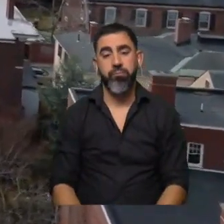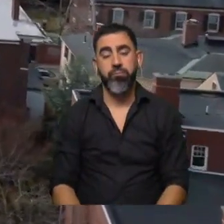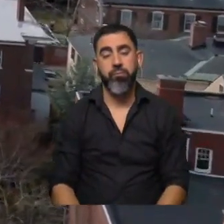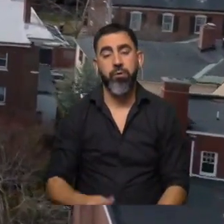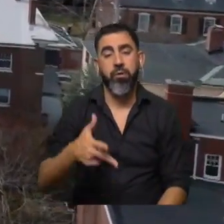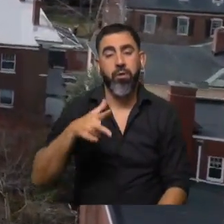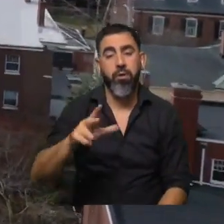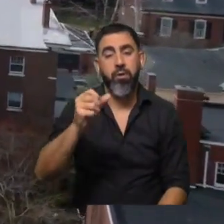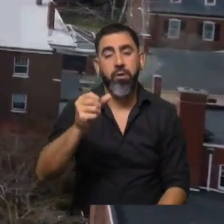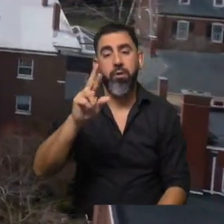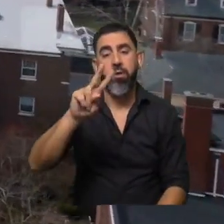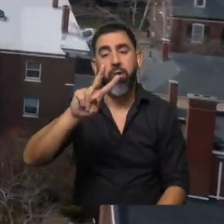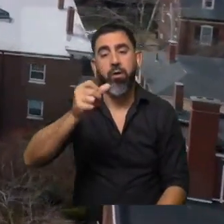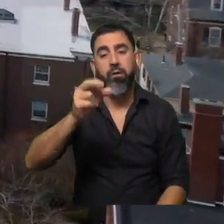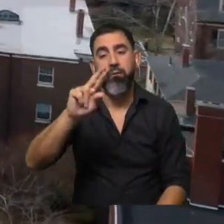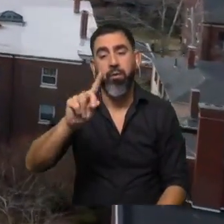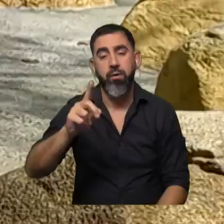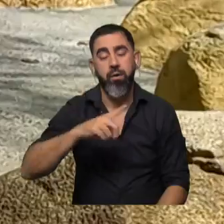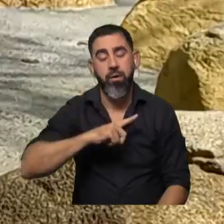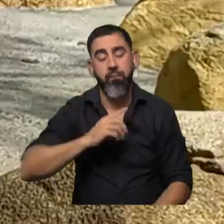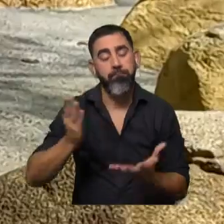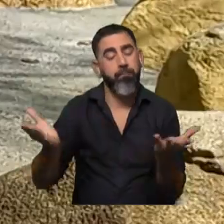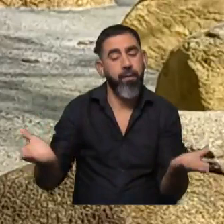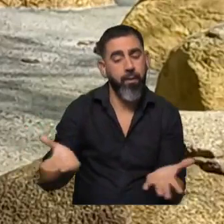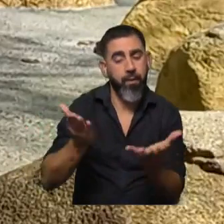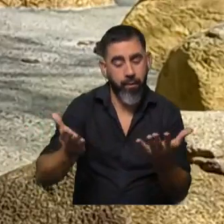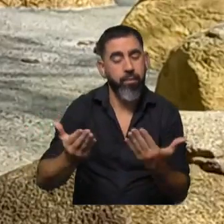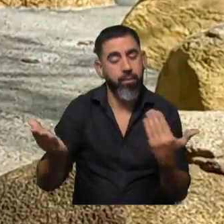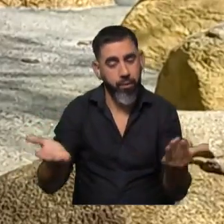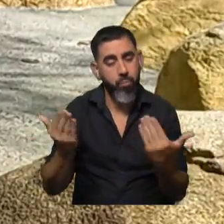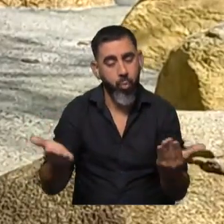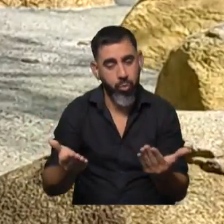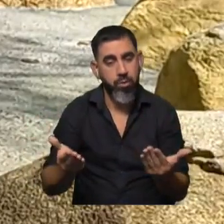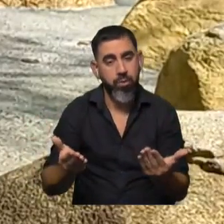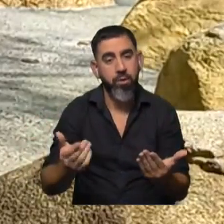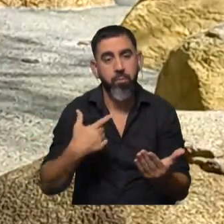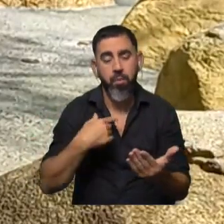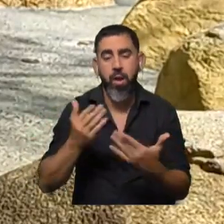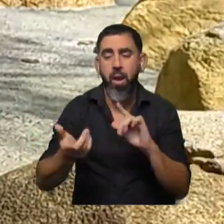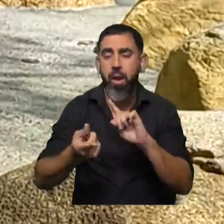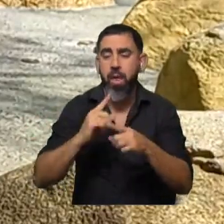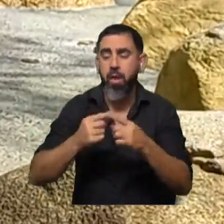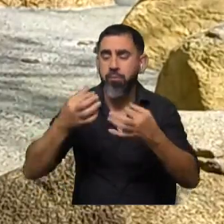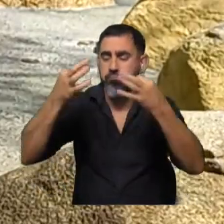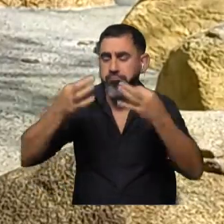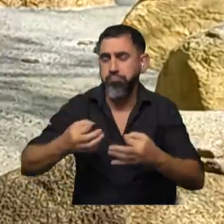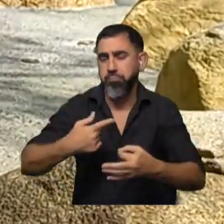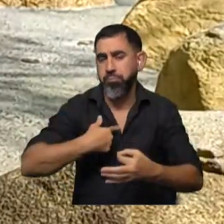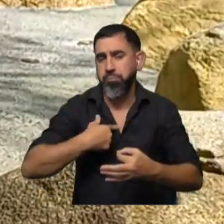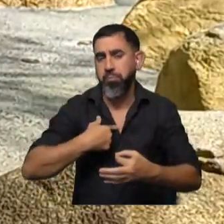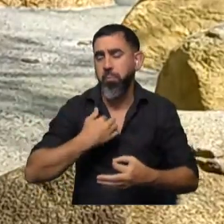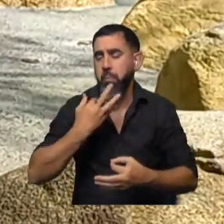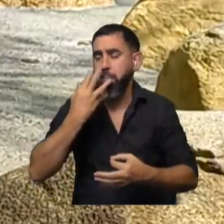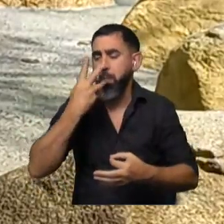Harvard es un lugar muy estimulante académicamente. Aquí me tratan de una forma que me